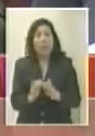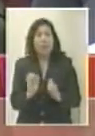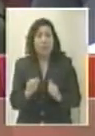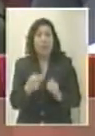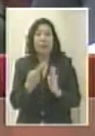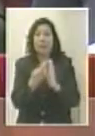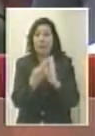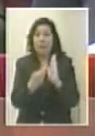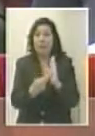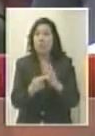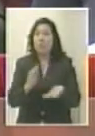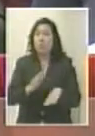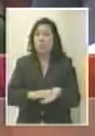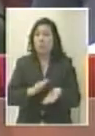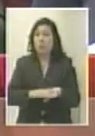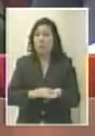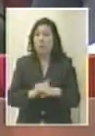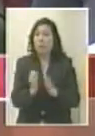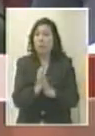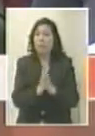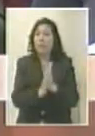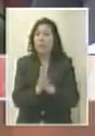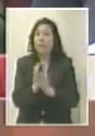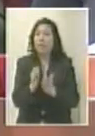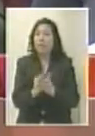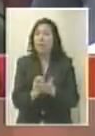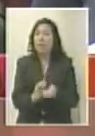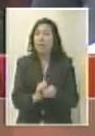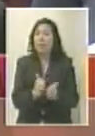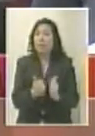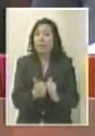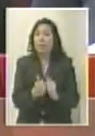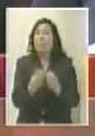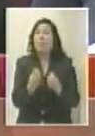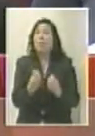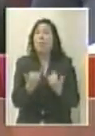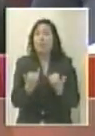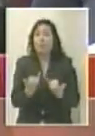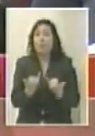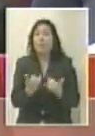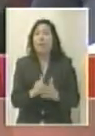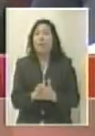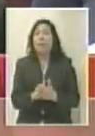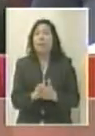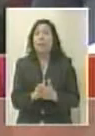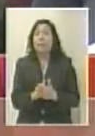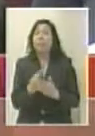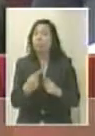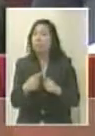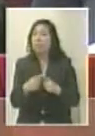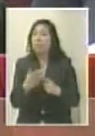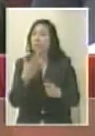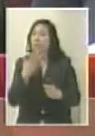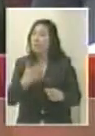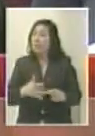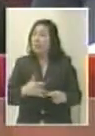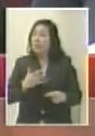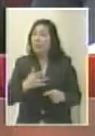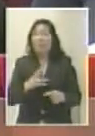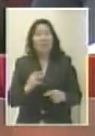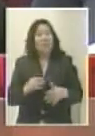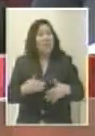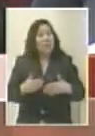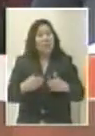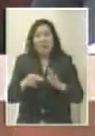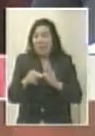un reglamento sobre acceso a los recursos genéticos que está siendo modificado, porque en este tema de los recursos genéticos hay una sensibilidad. No puede